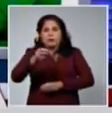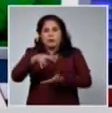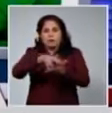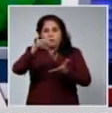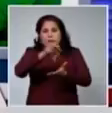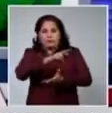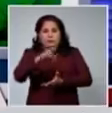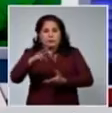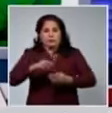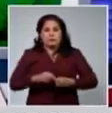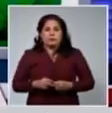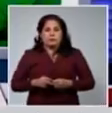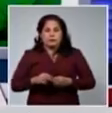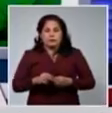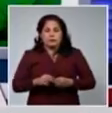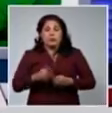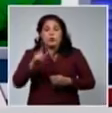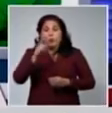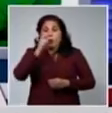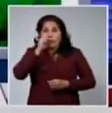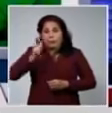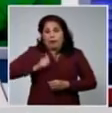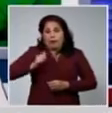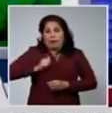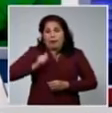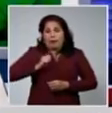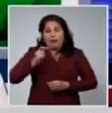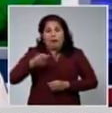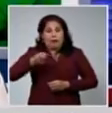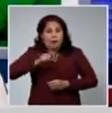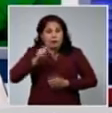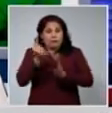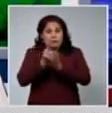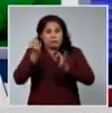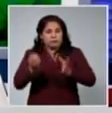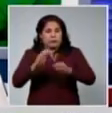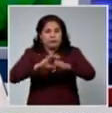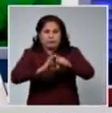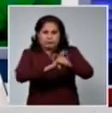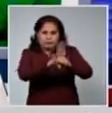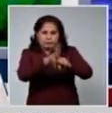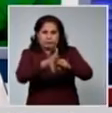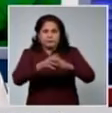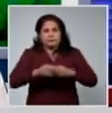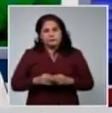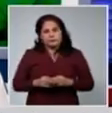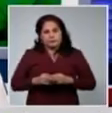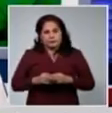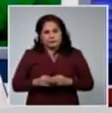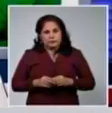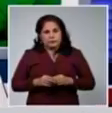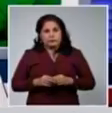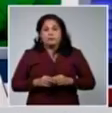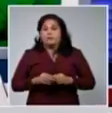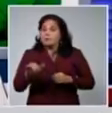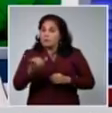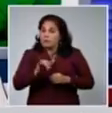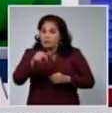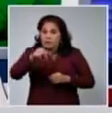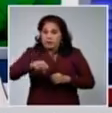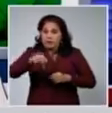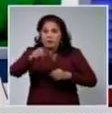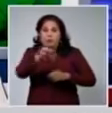y en canal de eso que se diagnostica al ver con la condición 9 a usted pero también activa el